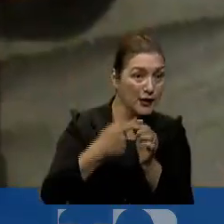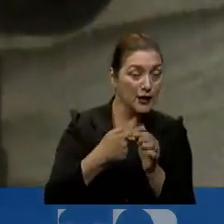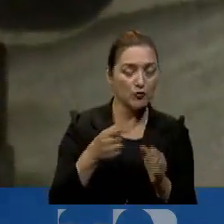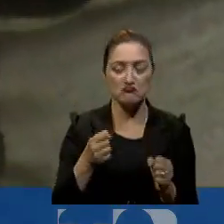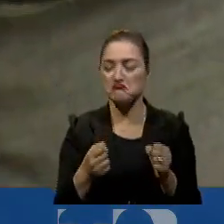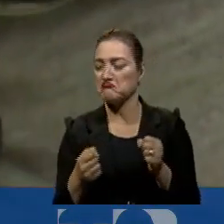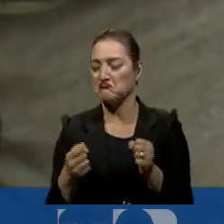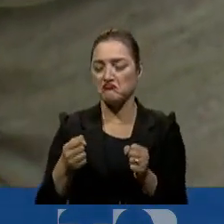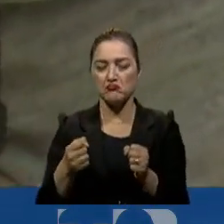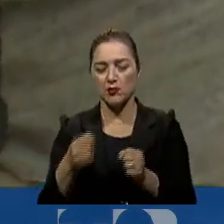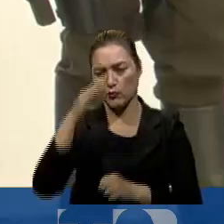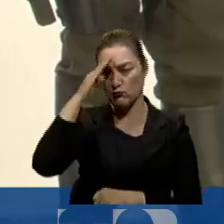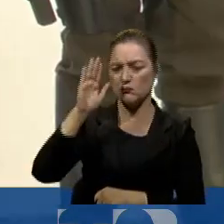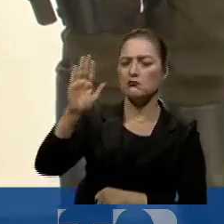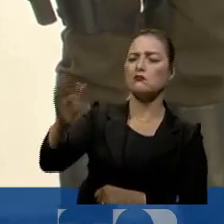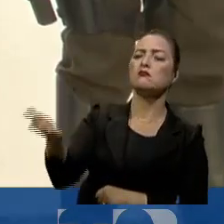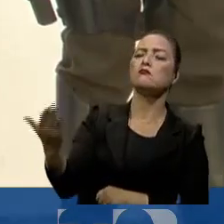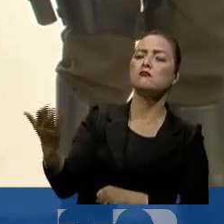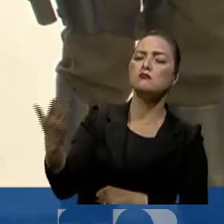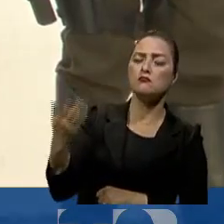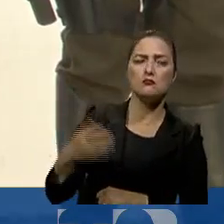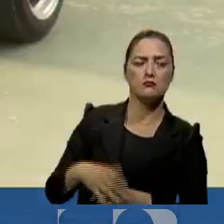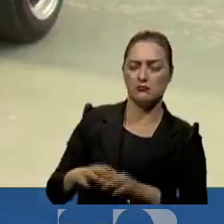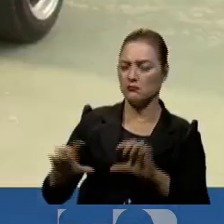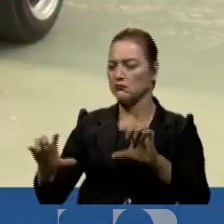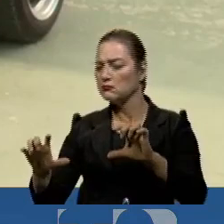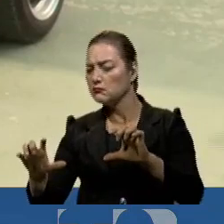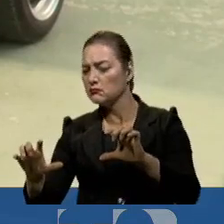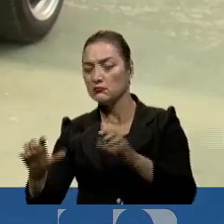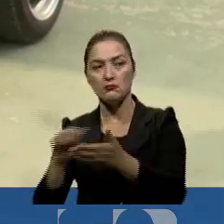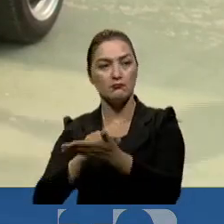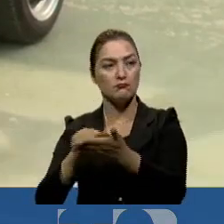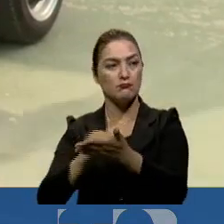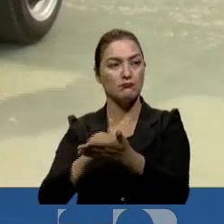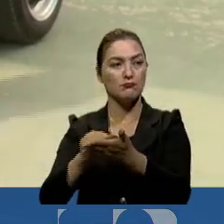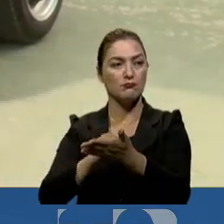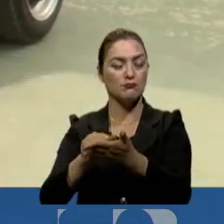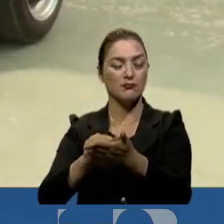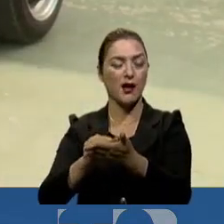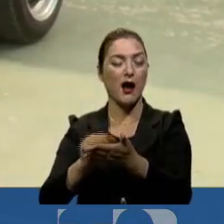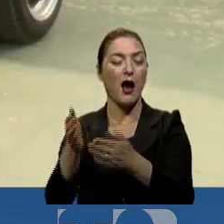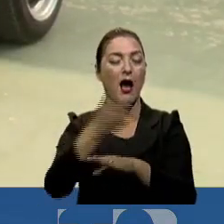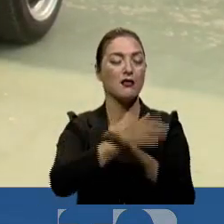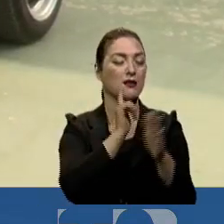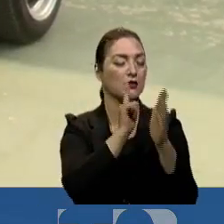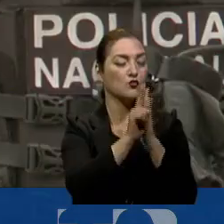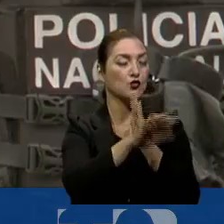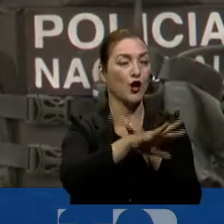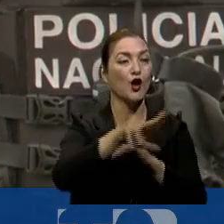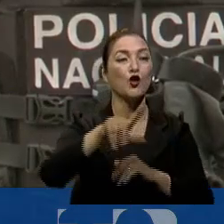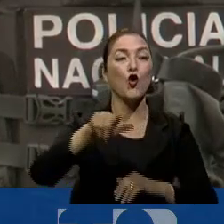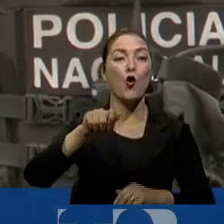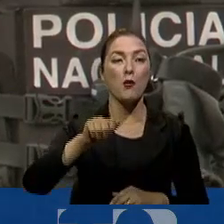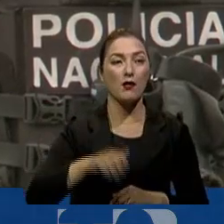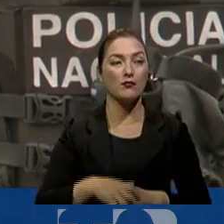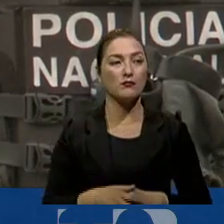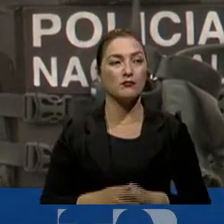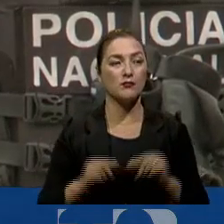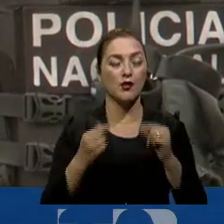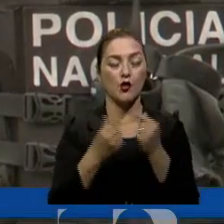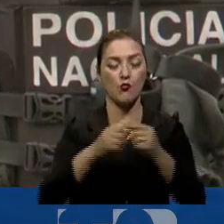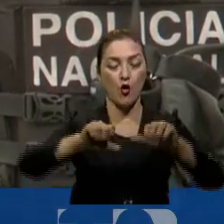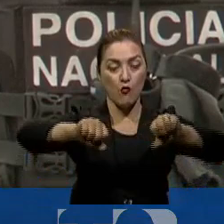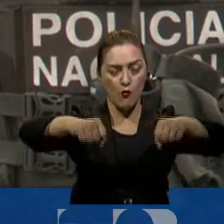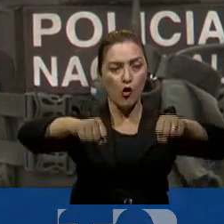capital. Los policías descubrieron que el carro tenía las placas adulteradas y que había sido reportado como robado. Personal del grupo motorizado